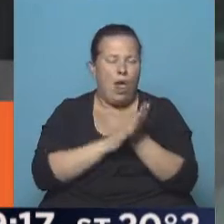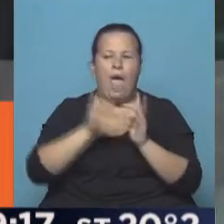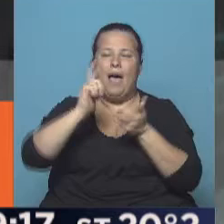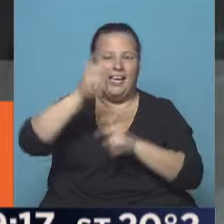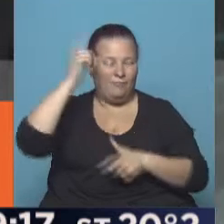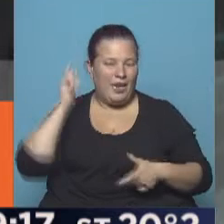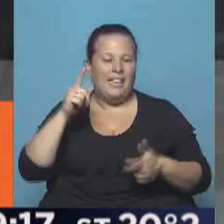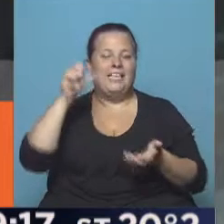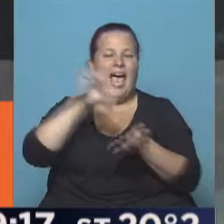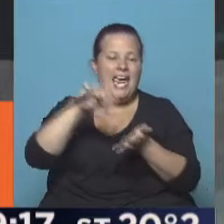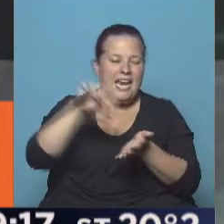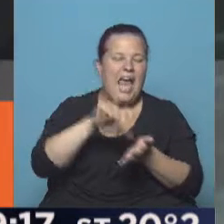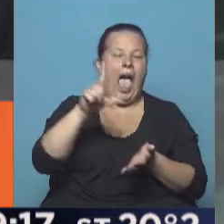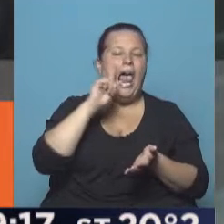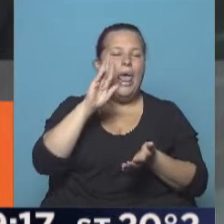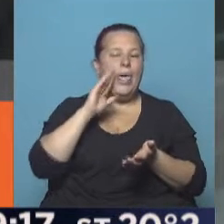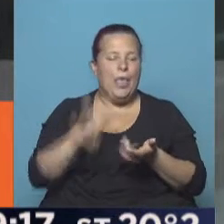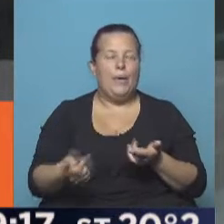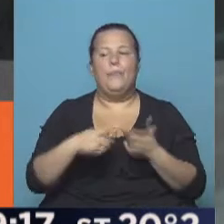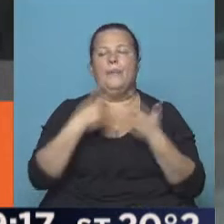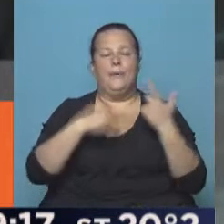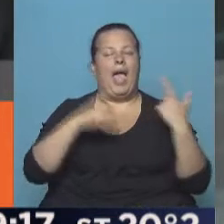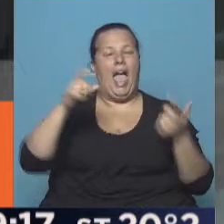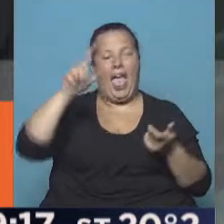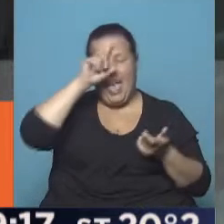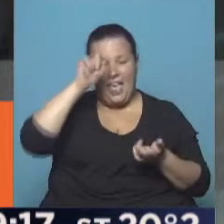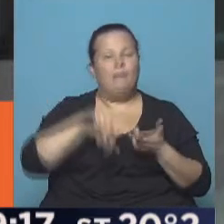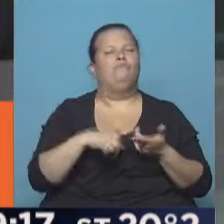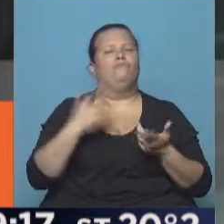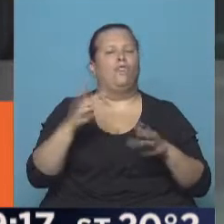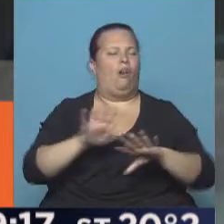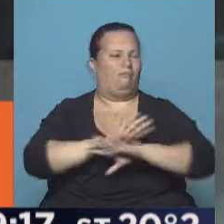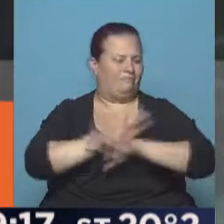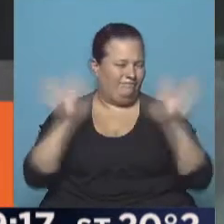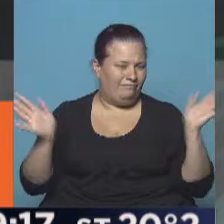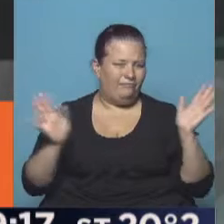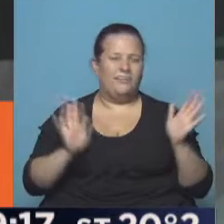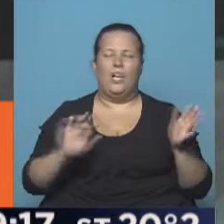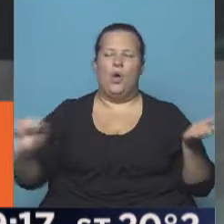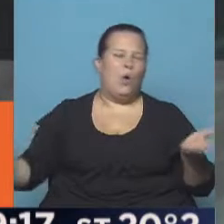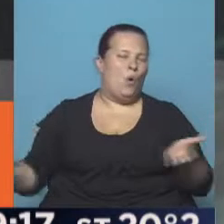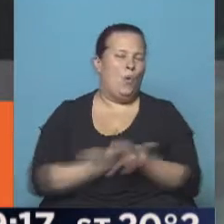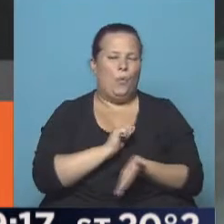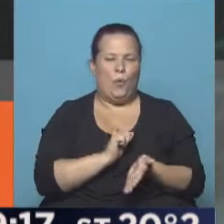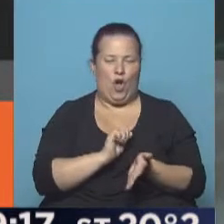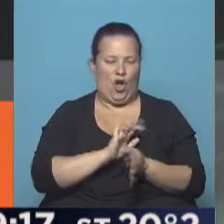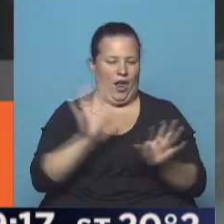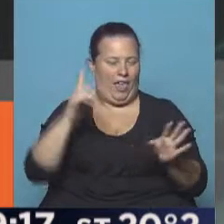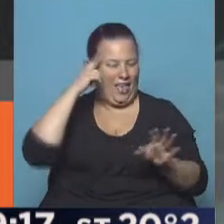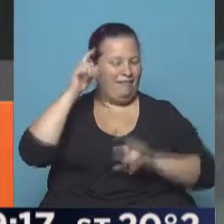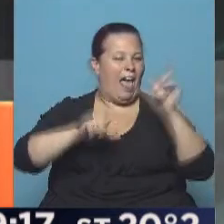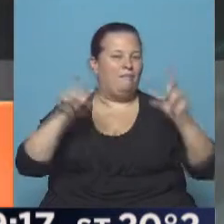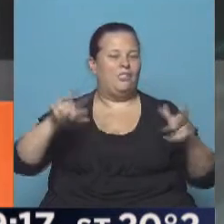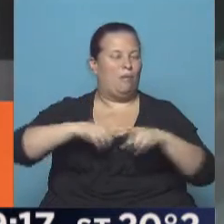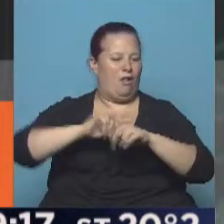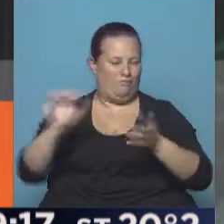en irak en libia e incluso en egipto está totalmente borrada de la imaginación